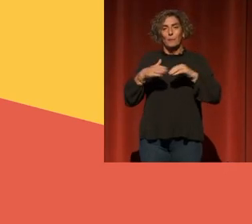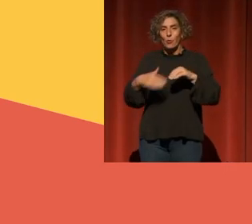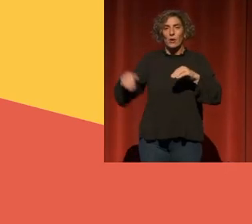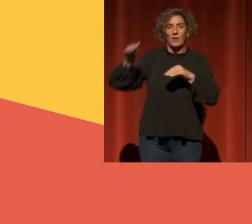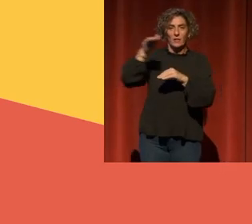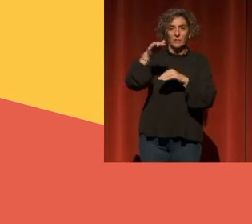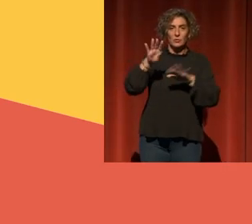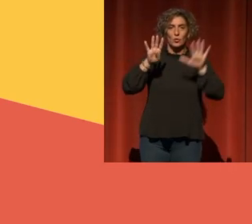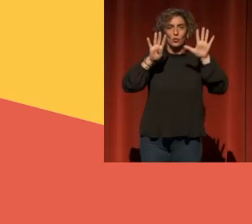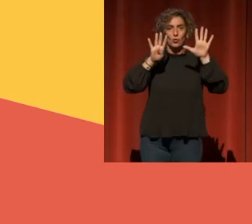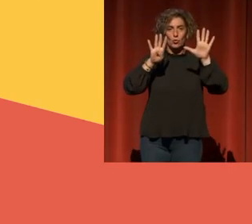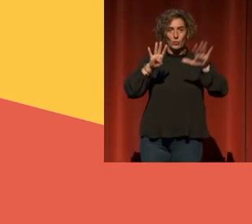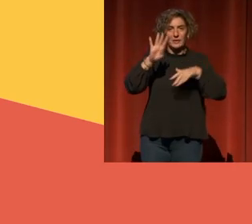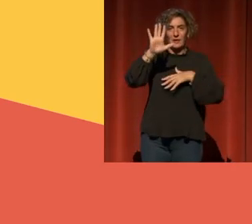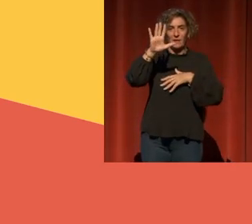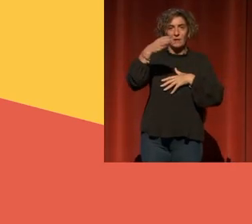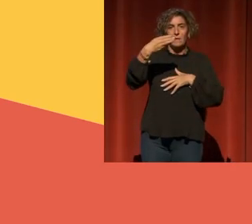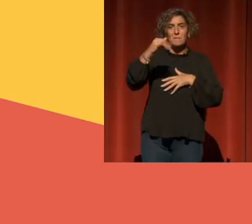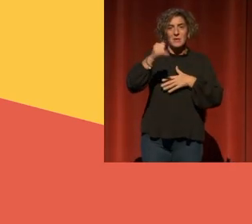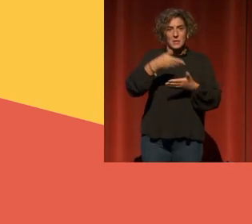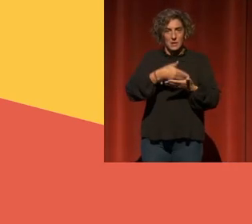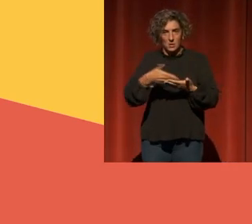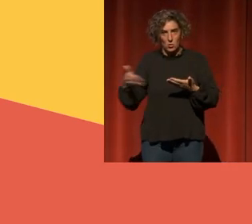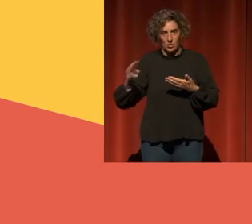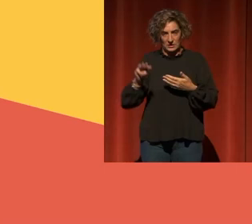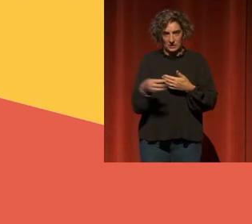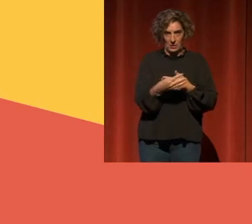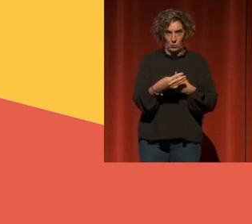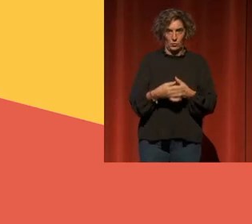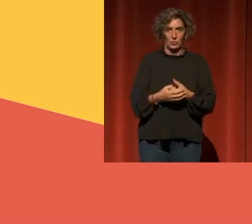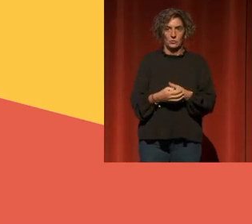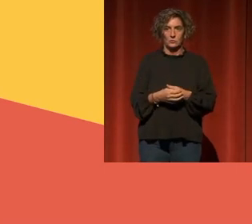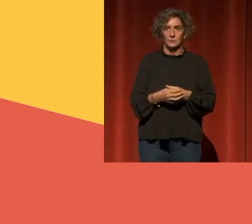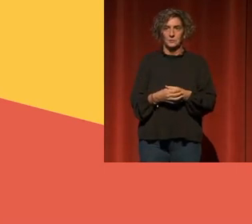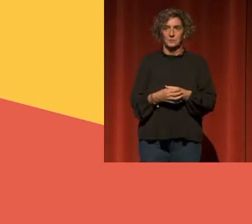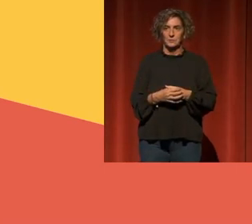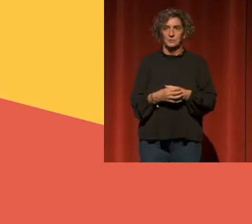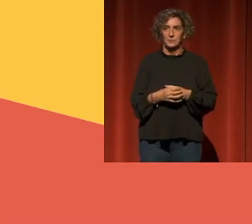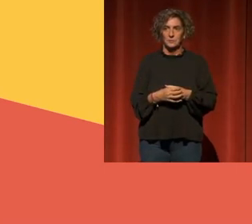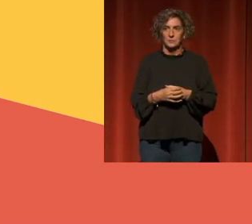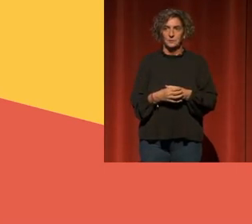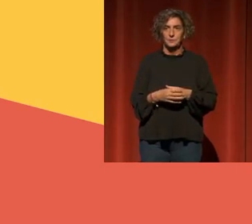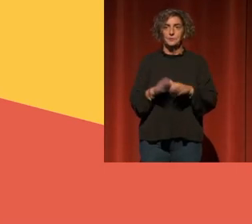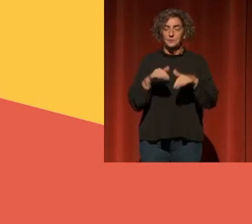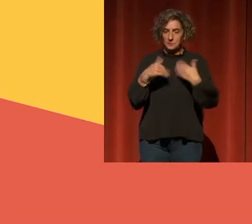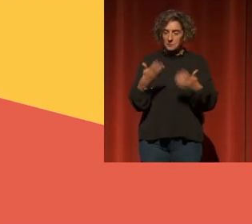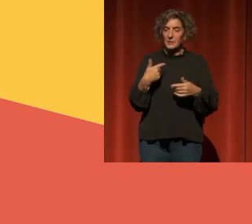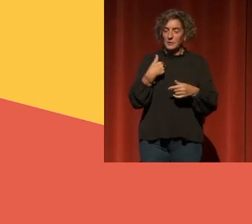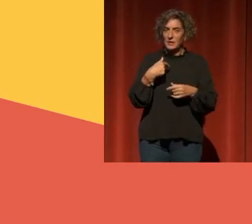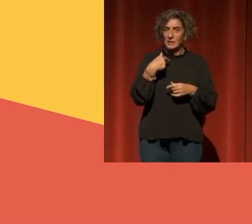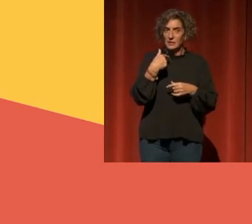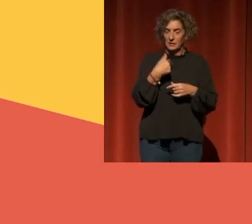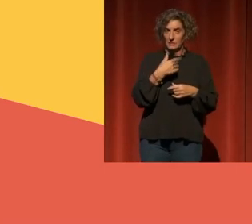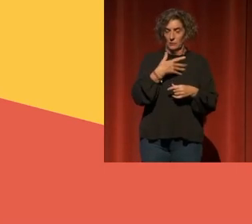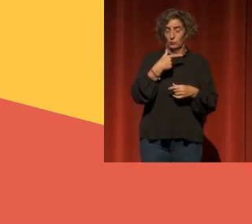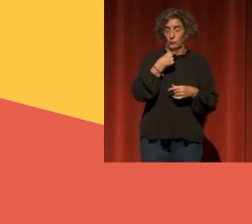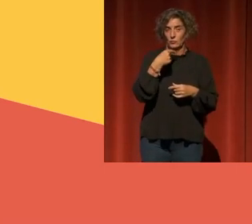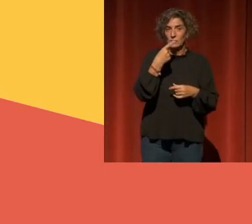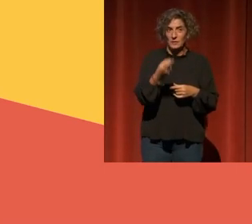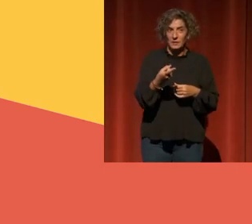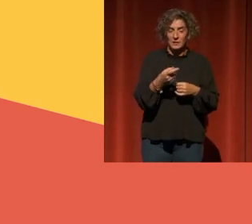los 95 billones de euros también me gustaría también mencionar